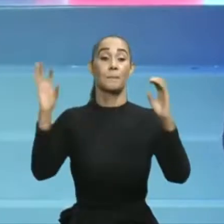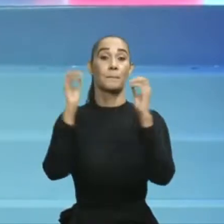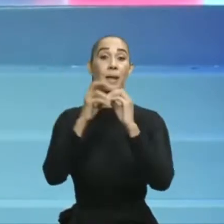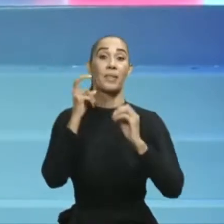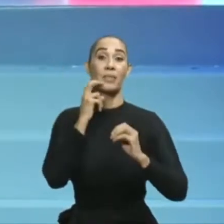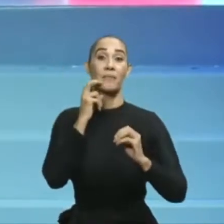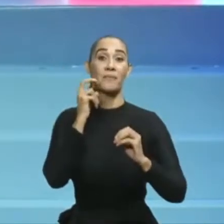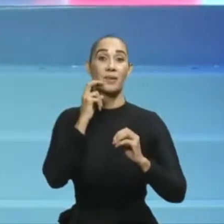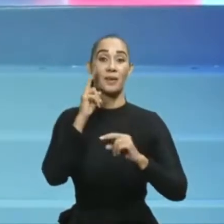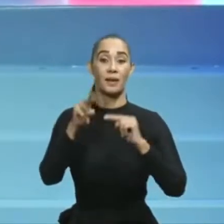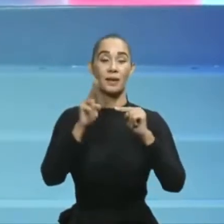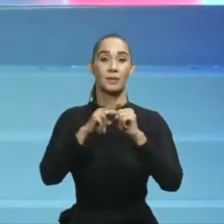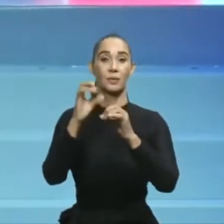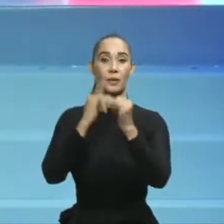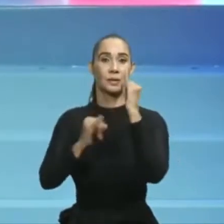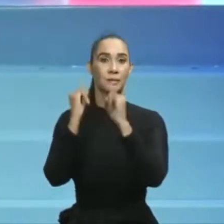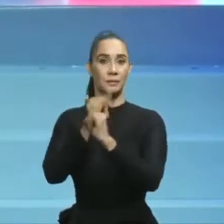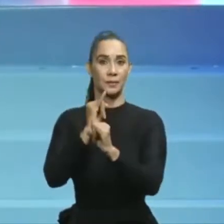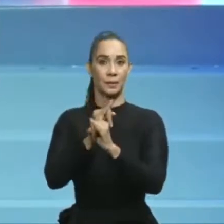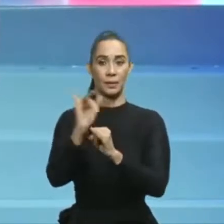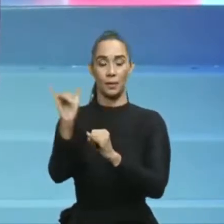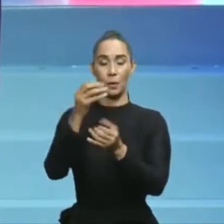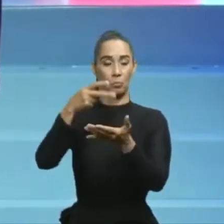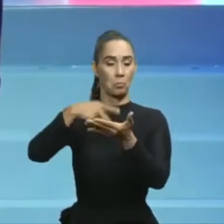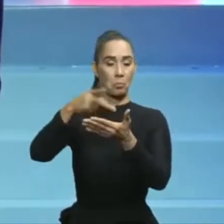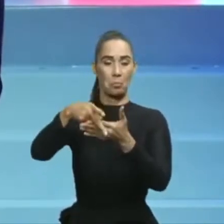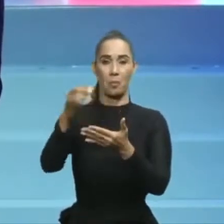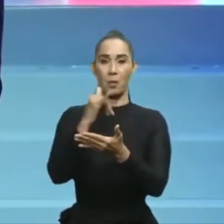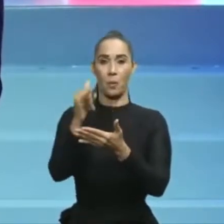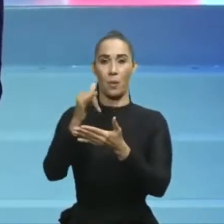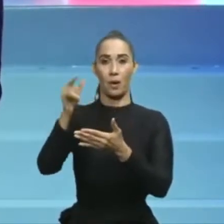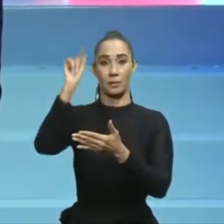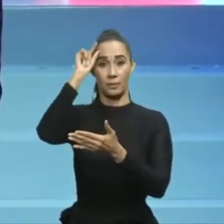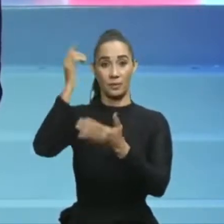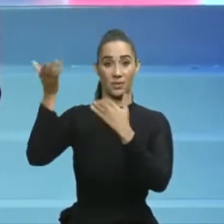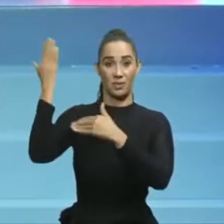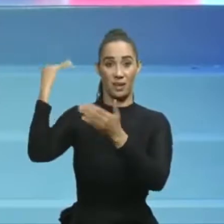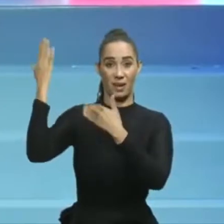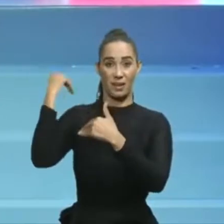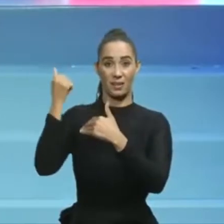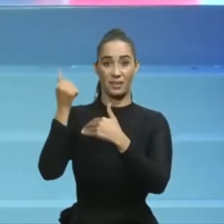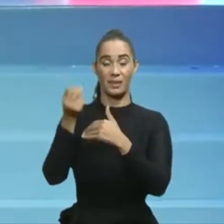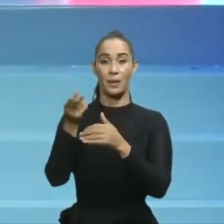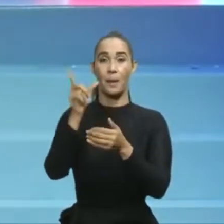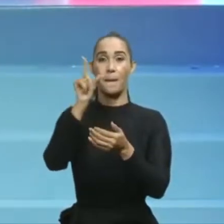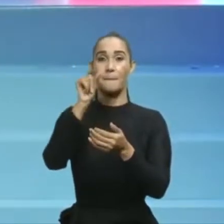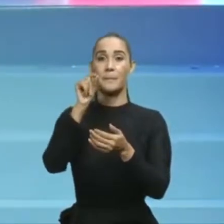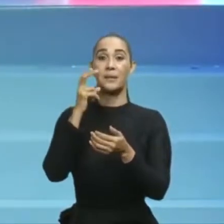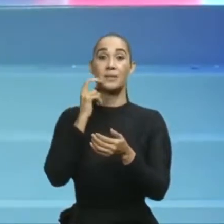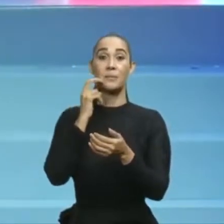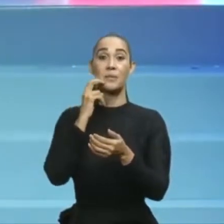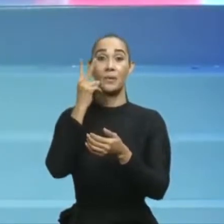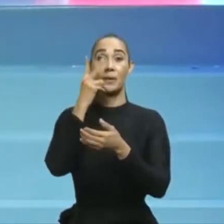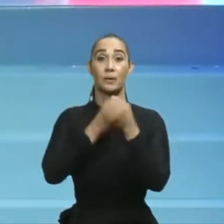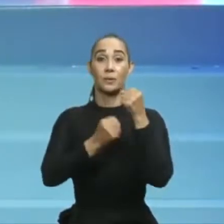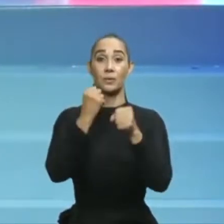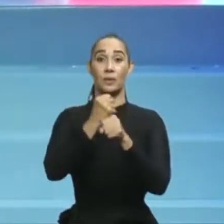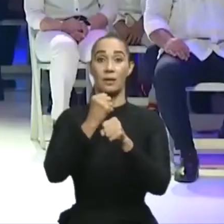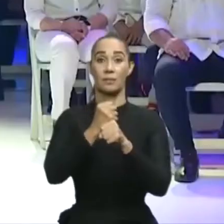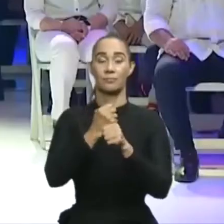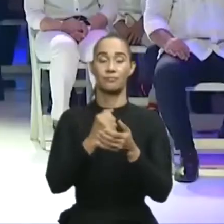becas nacionales e internacionales con el mismo presupuesto que teníamos hasta alcanzar más de 20 mil becas estos dos años